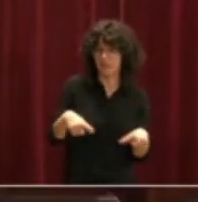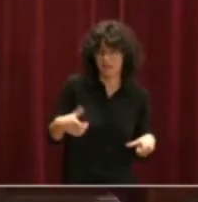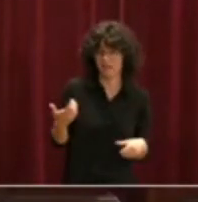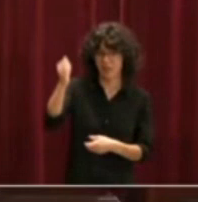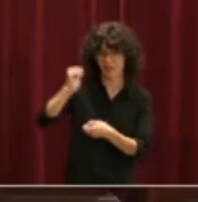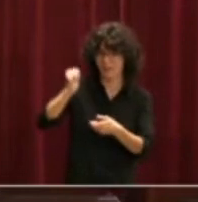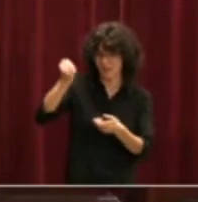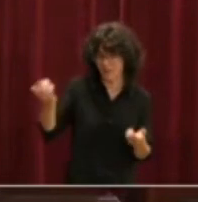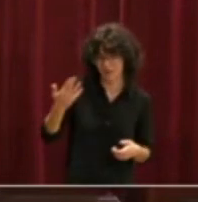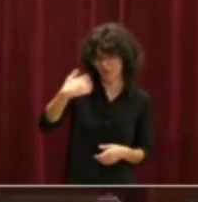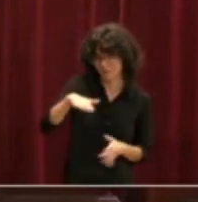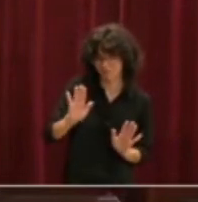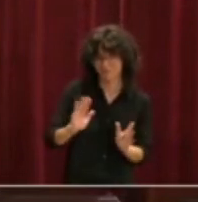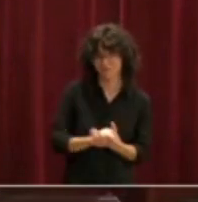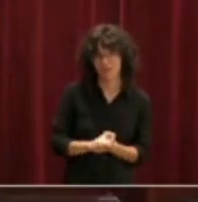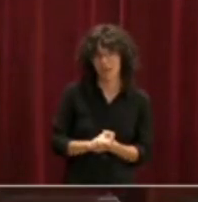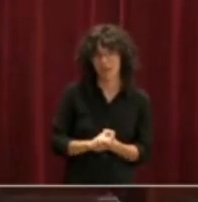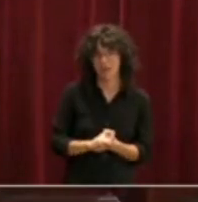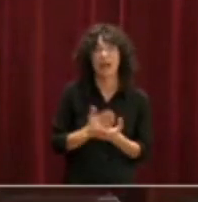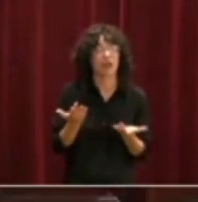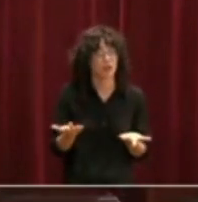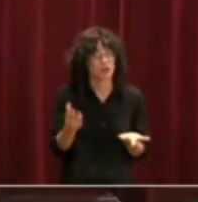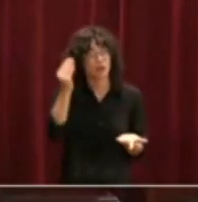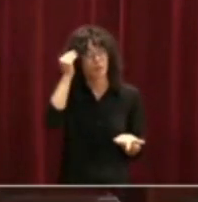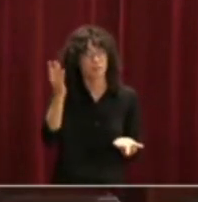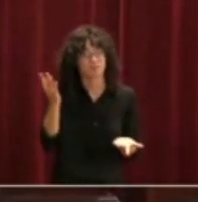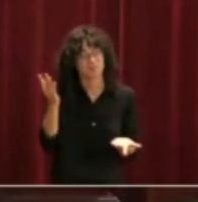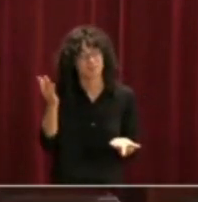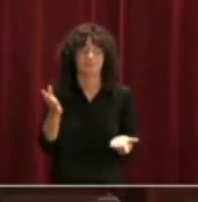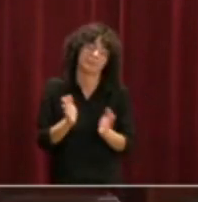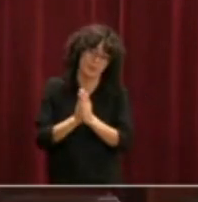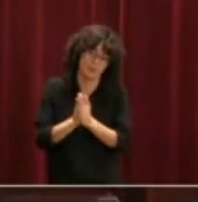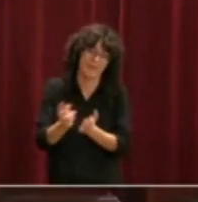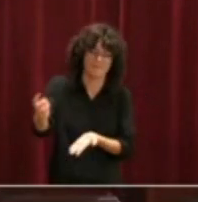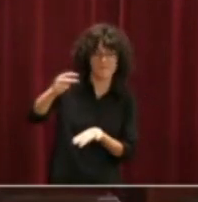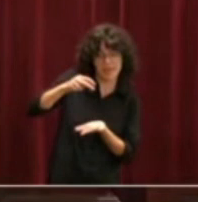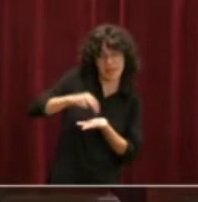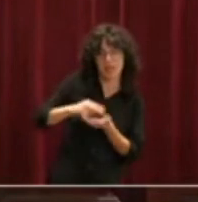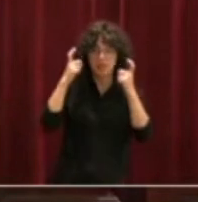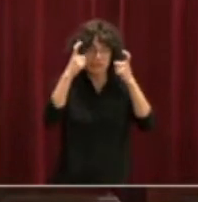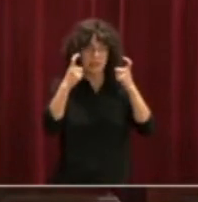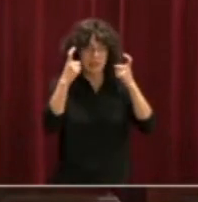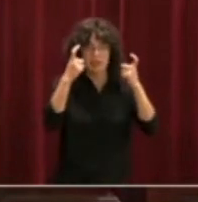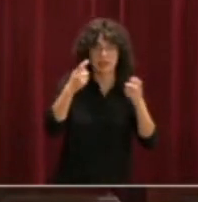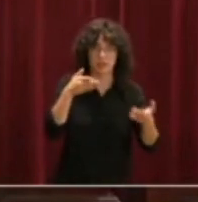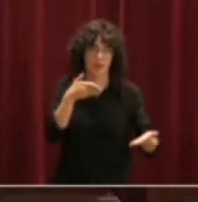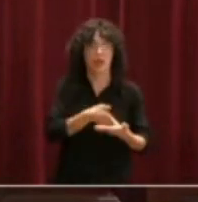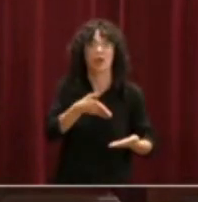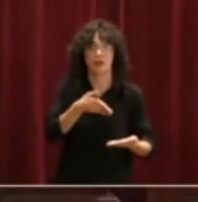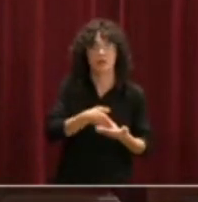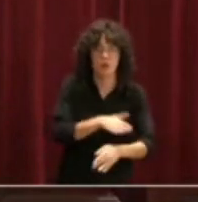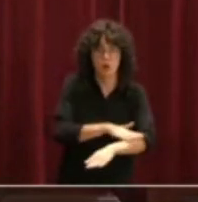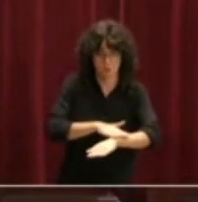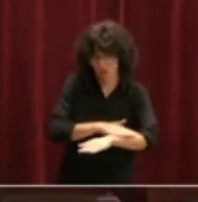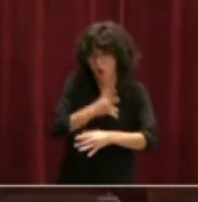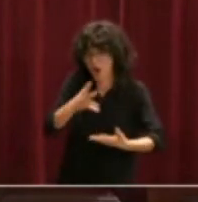entonces no vengan ahora ustedes aquí a intentar frenar la acción de un gobierno que tiene más dignidad